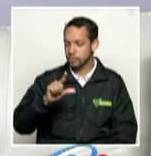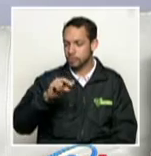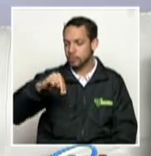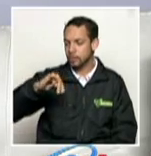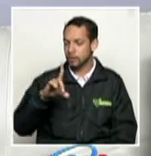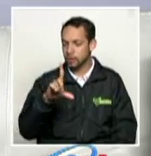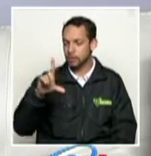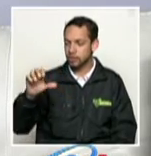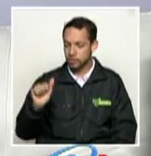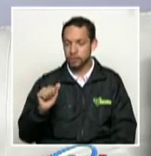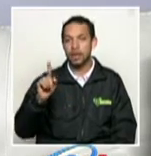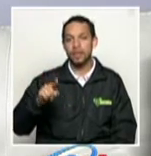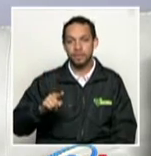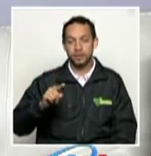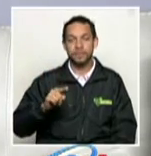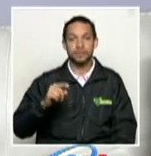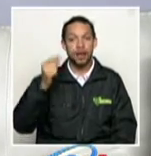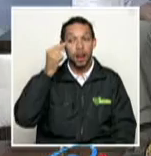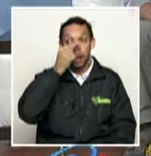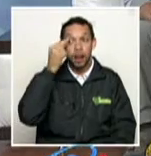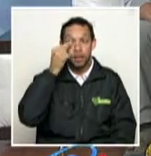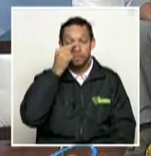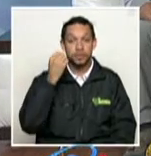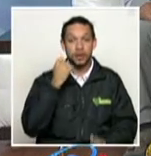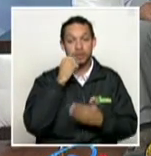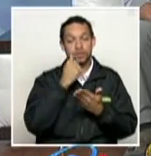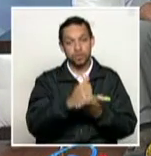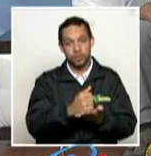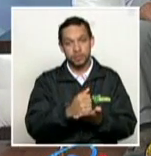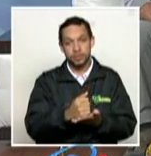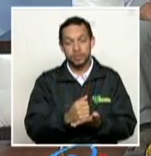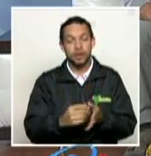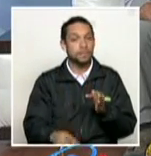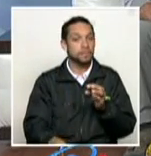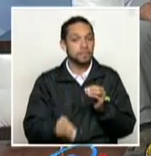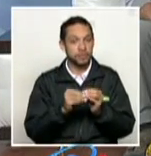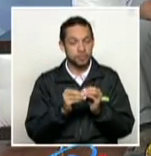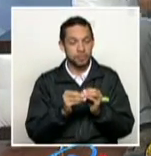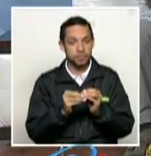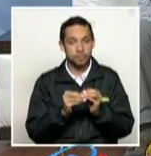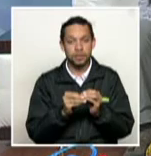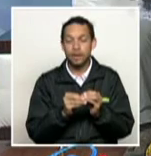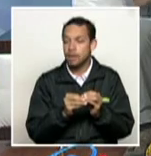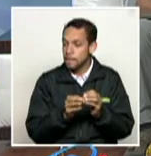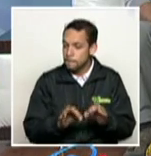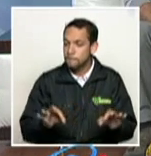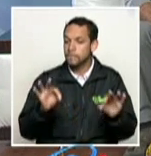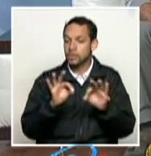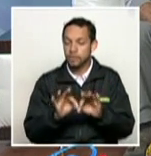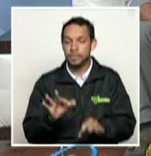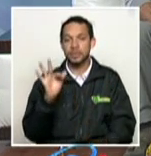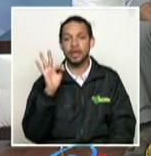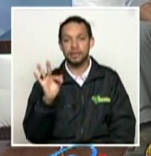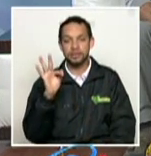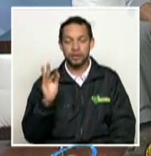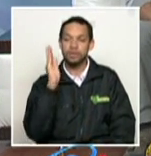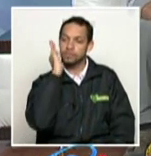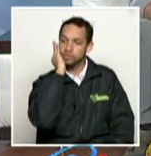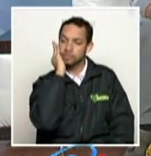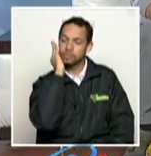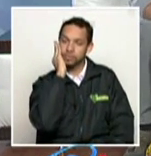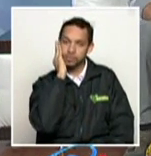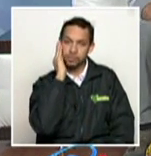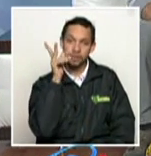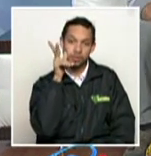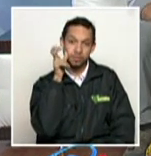para en baños para aplicar allí. No, le estaba diciendo, le voy a decir que le parece, vamos a un testimonial. Buenísimo. De los